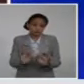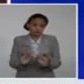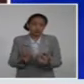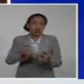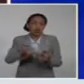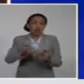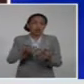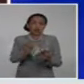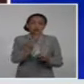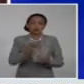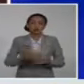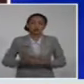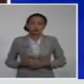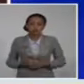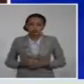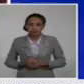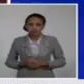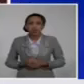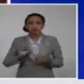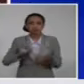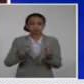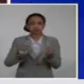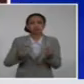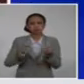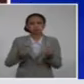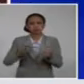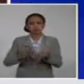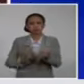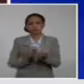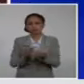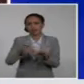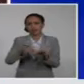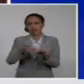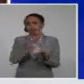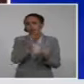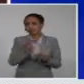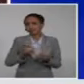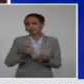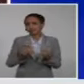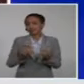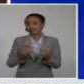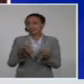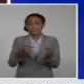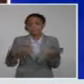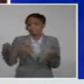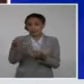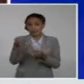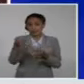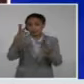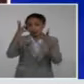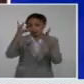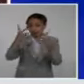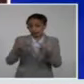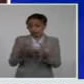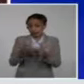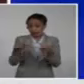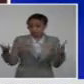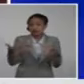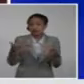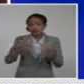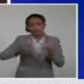Juventud ha ido controlando la pandemia y los mayores números, en dependencia de su